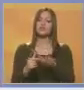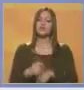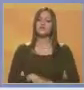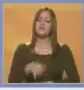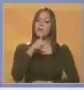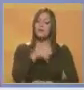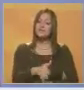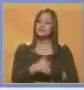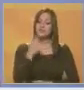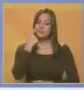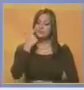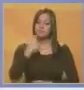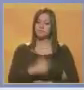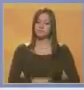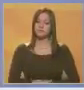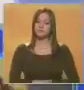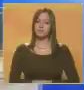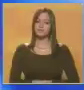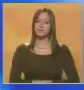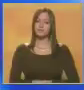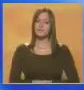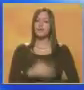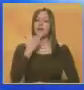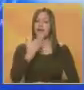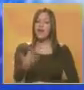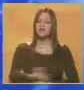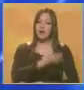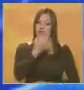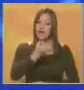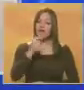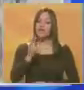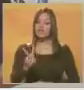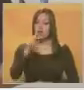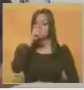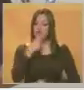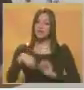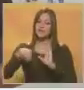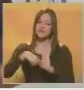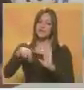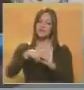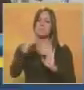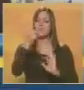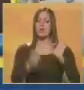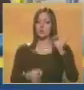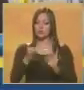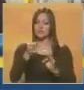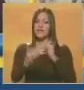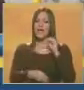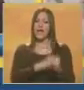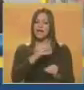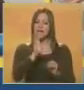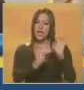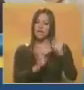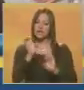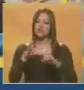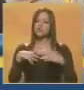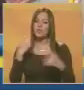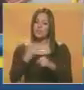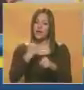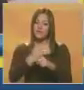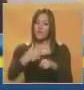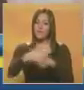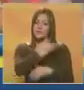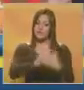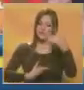nos amplíe la información. Adelante, Gualesca. Sí, gracias. Muy buenas tardes. Por segundo año consecutivo, el partido Primero Justicia realiza una evaluación de la gestión del gobierno